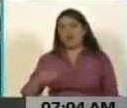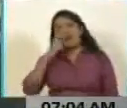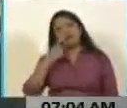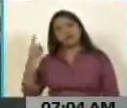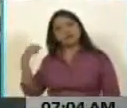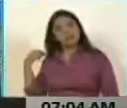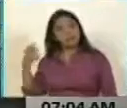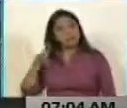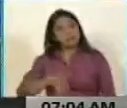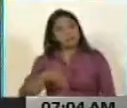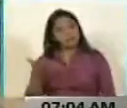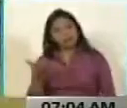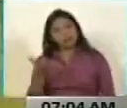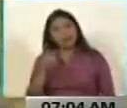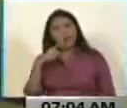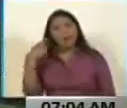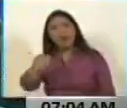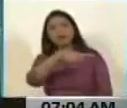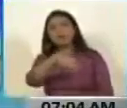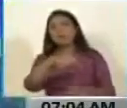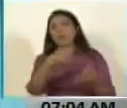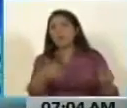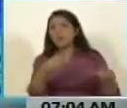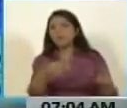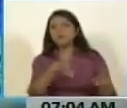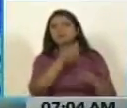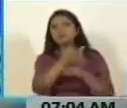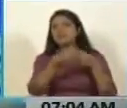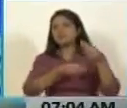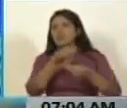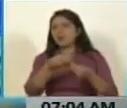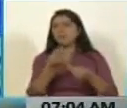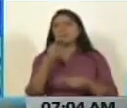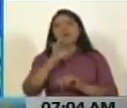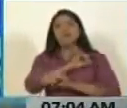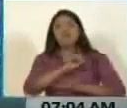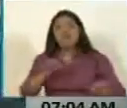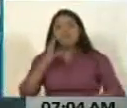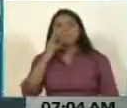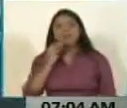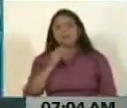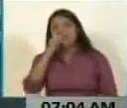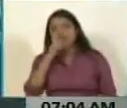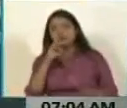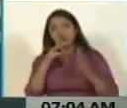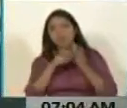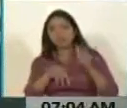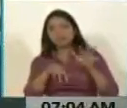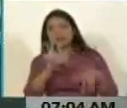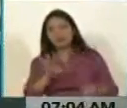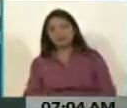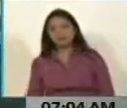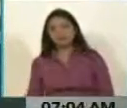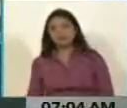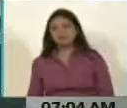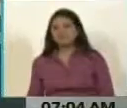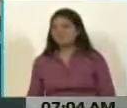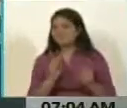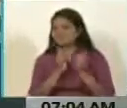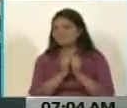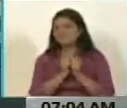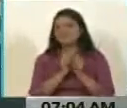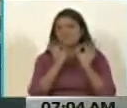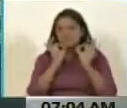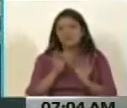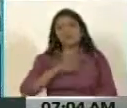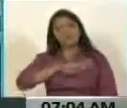pudo obtener? ¿Hacia dónde fueron nuestros artistas luego de la experiencia 2015? Mira, casos simbólicos o muy puntuales que nosotros nos